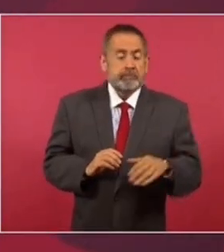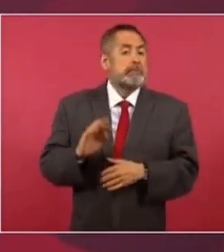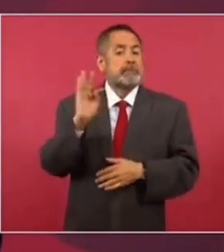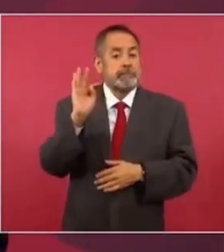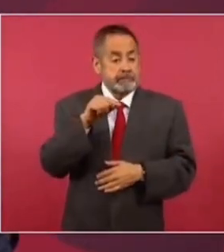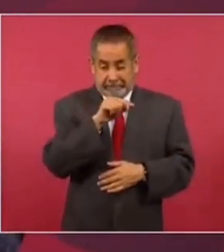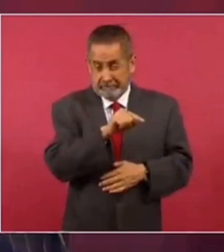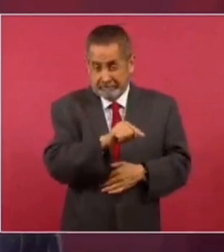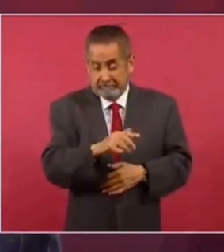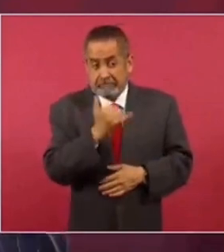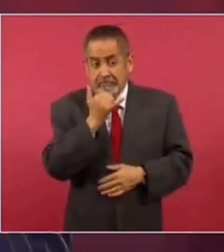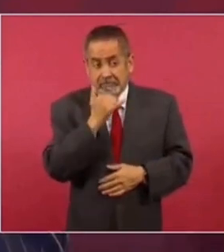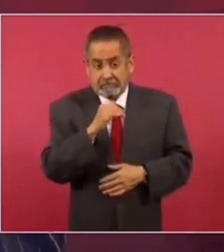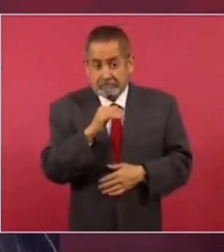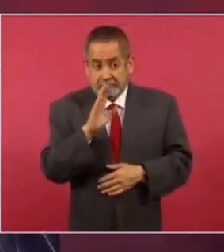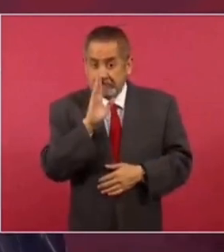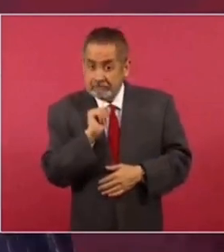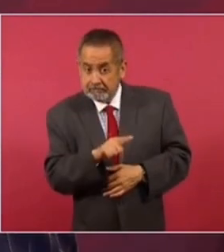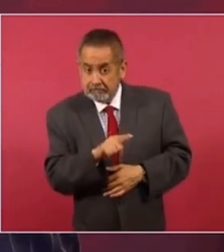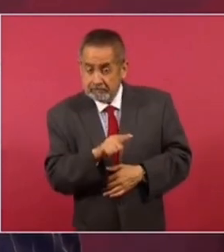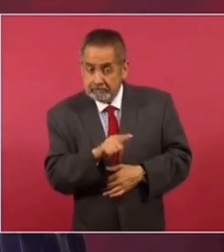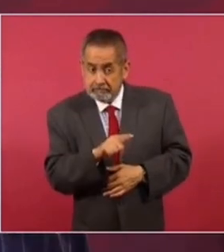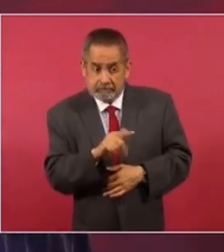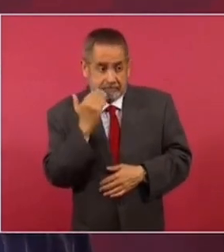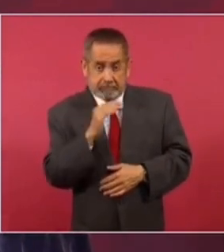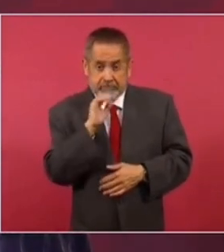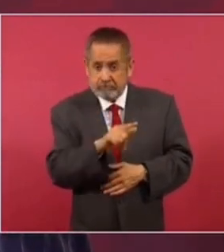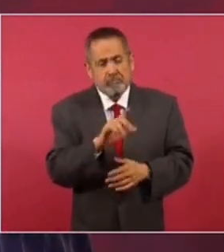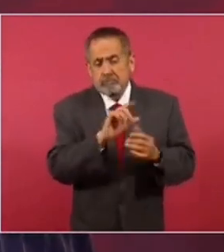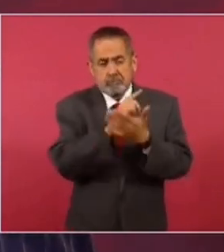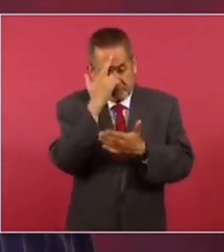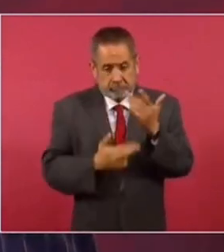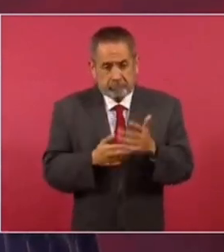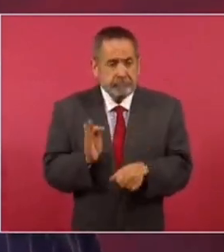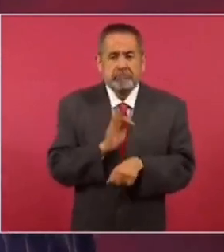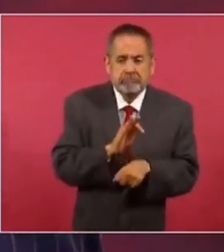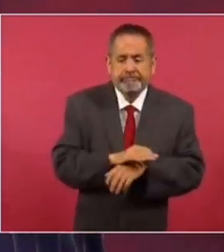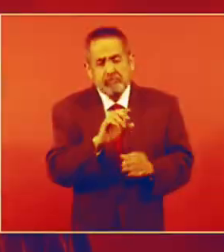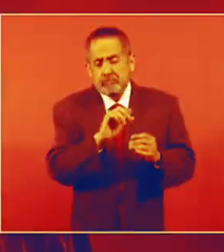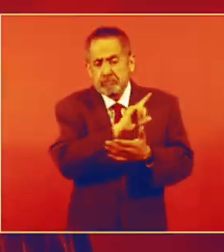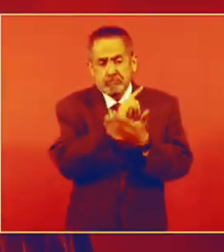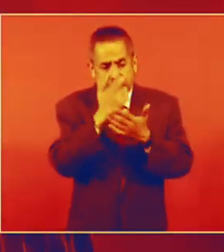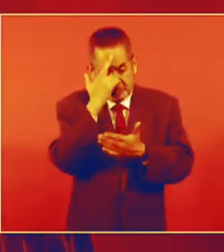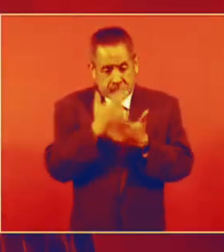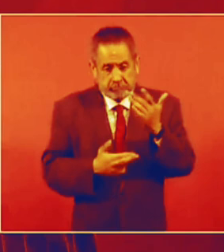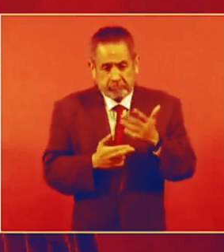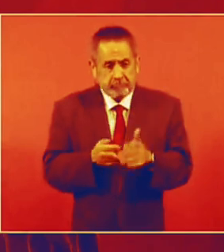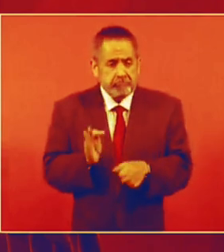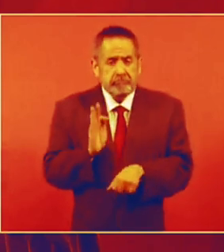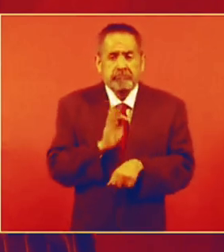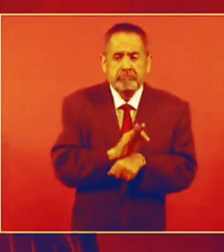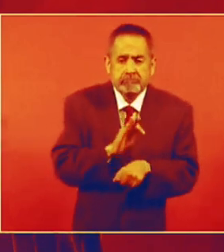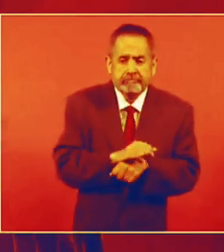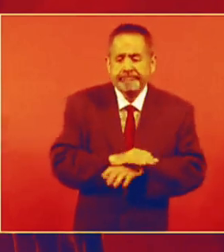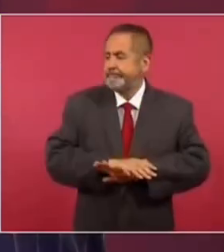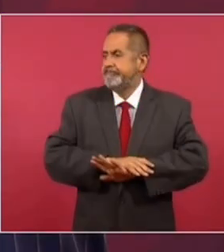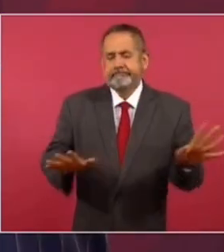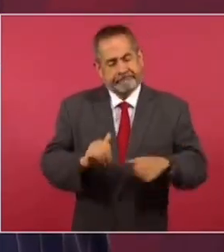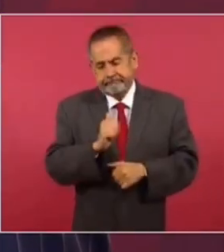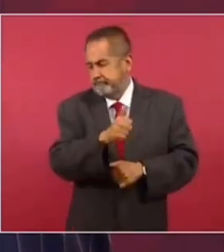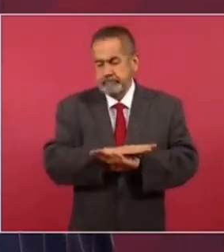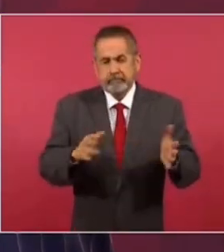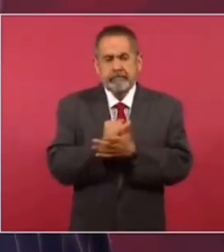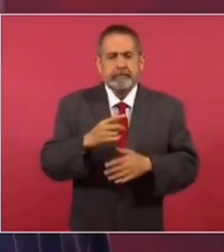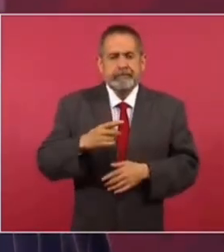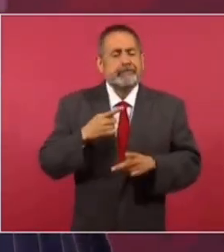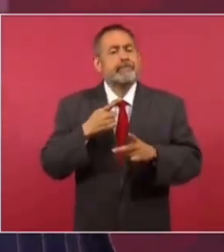posibilidad de que hayan cometido una irregularidad o un delito. No protejo a nadie, no protejo a nadie.